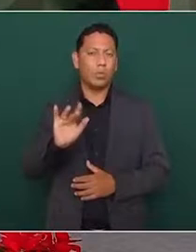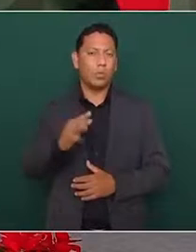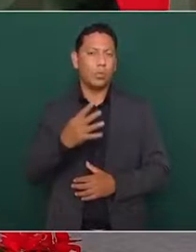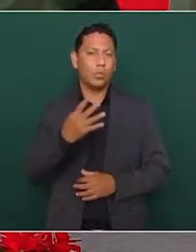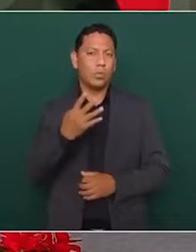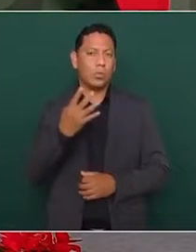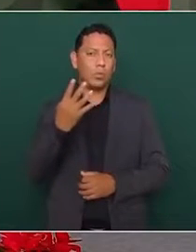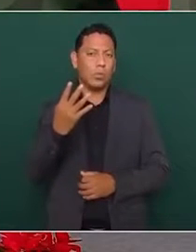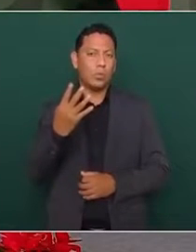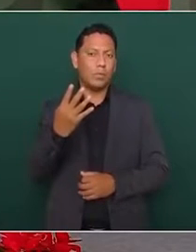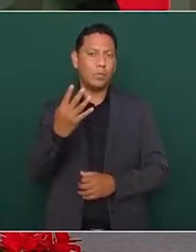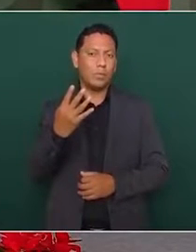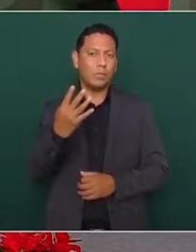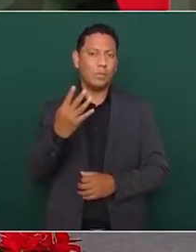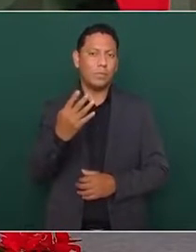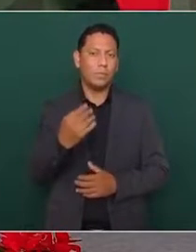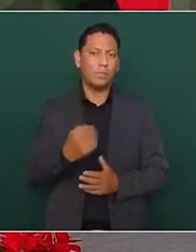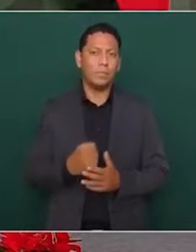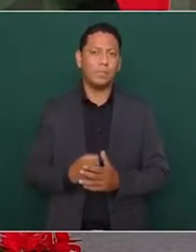17.54.